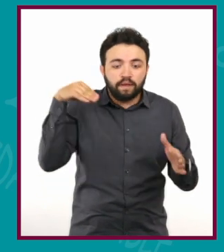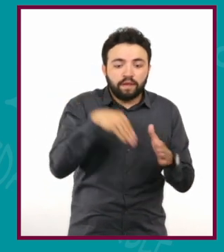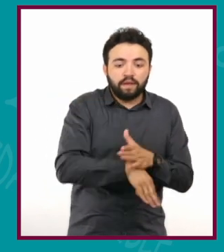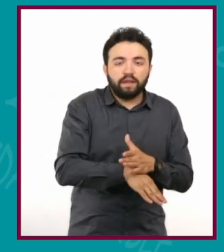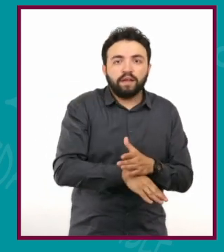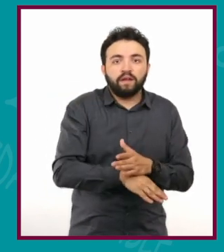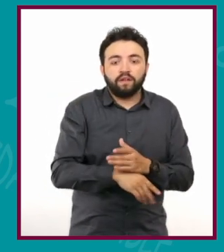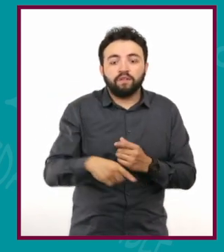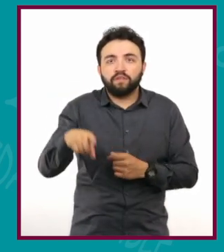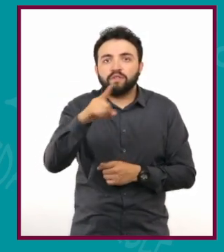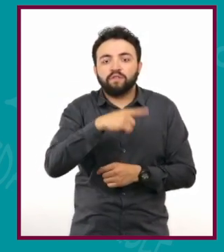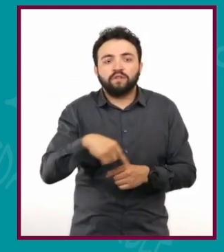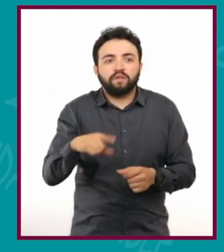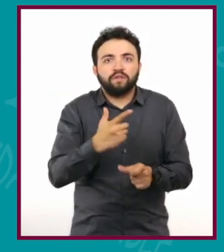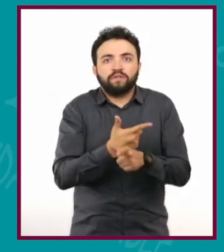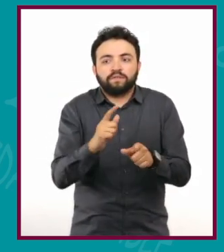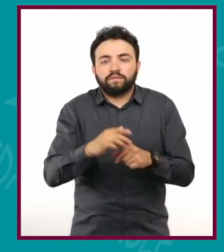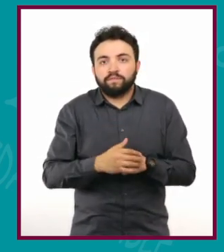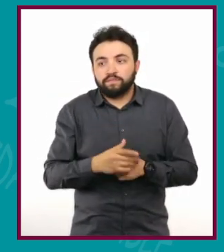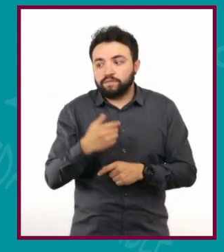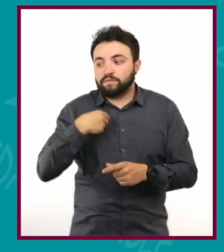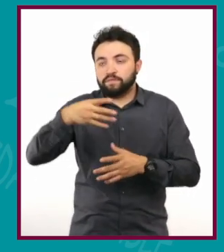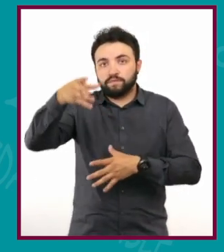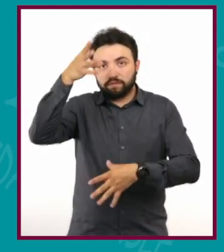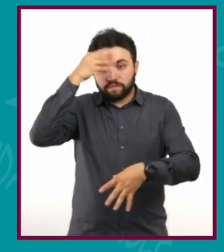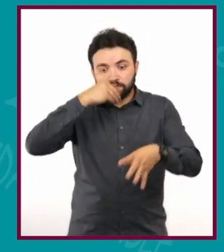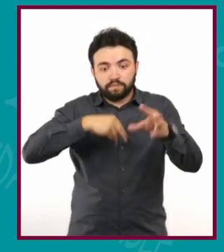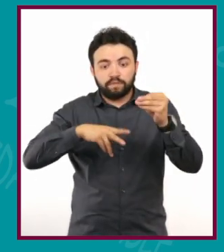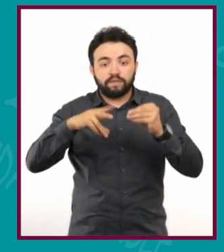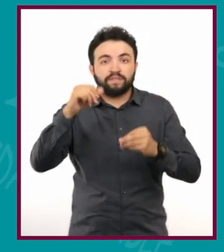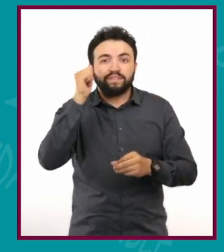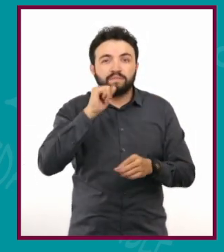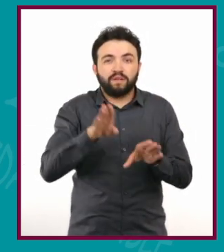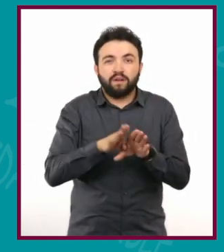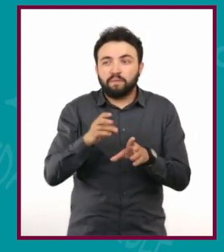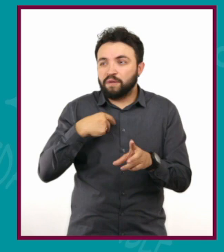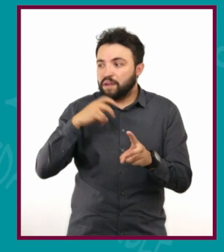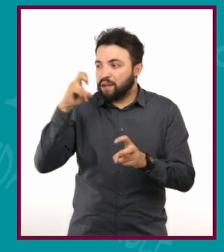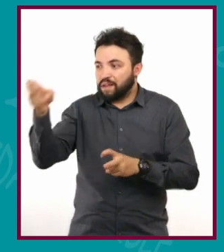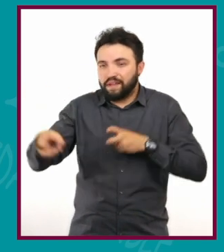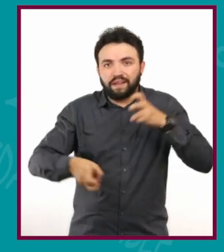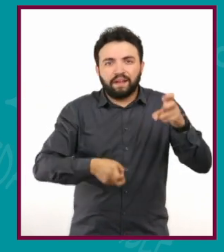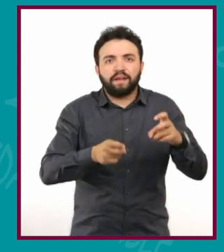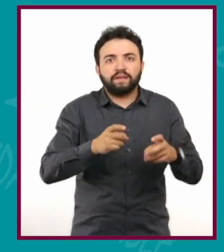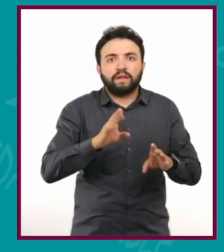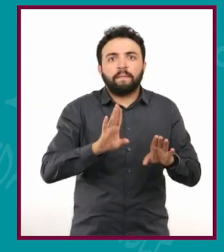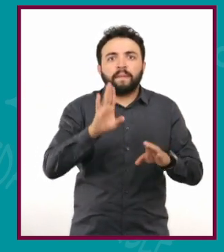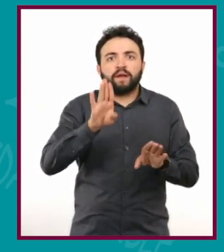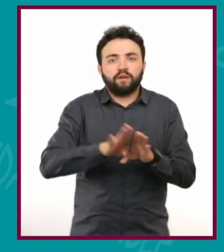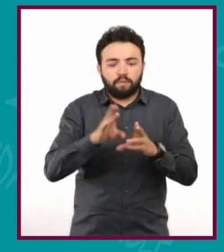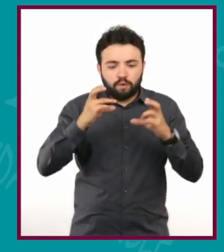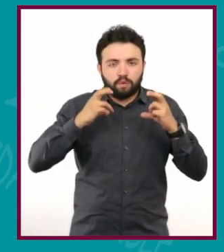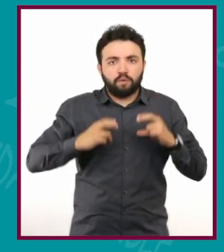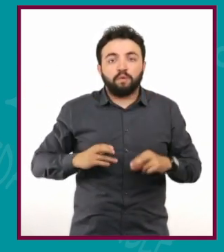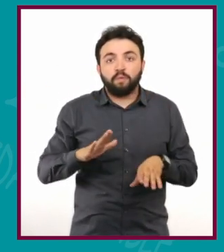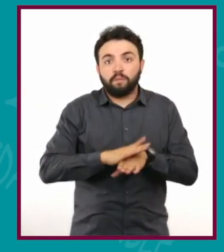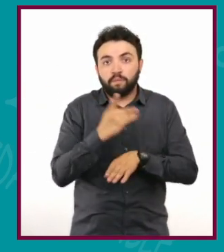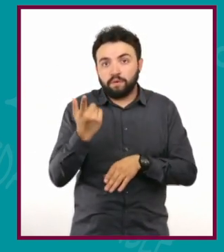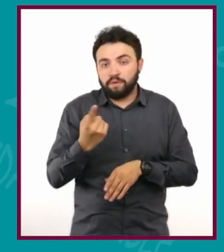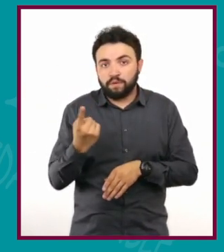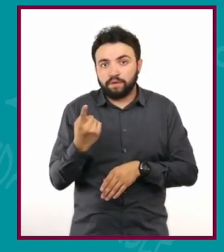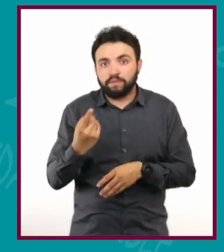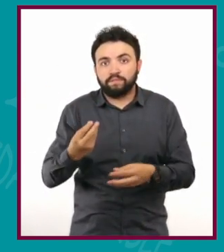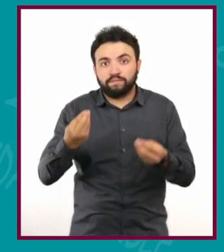así pues, por cualquier cosa. Aprendí que no siempre se tiene que juzgar a las personas solo por su apariencia, ya